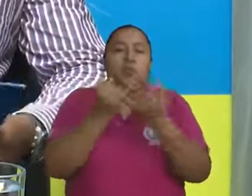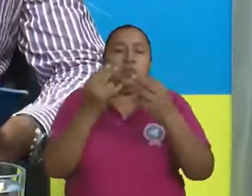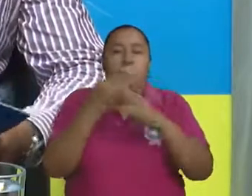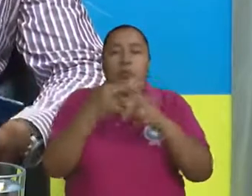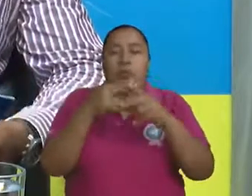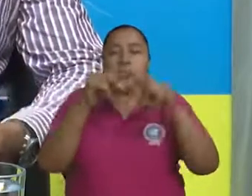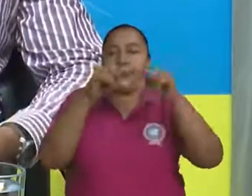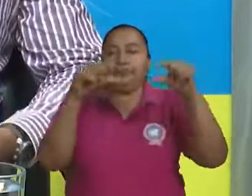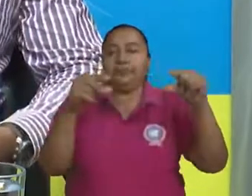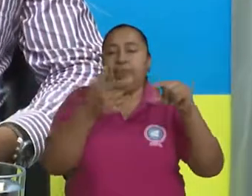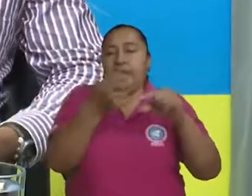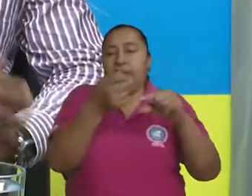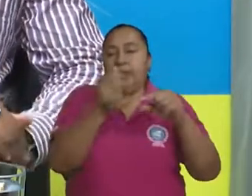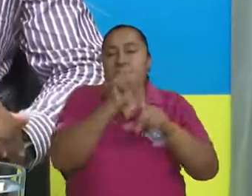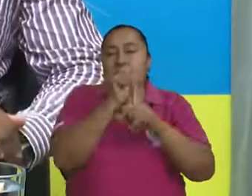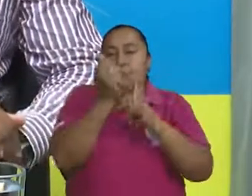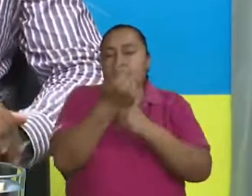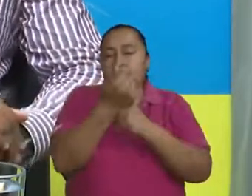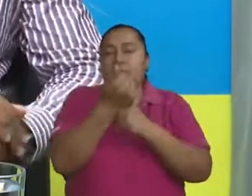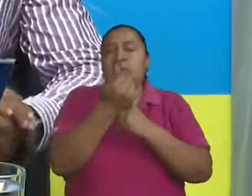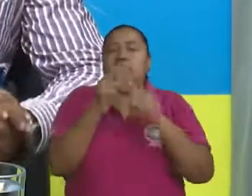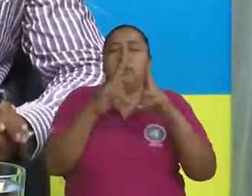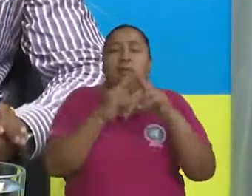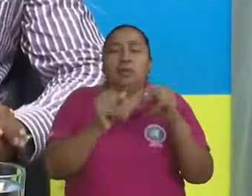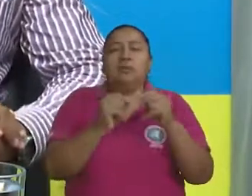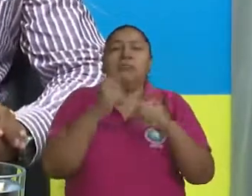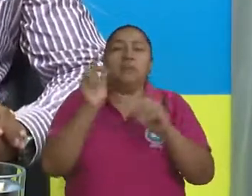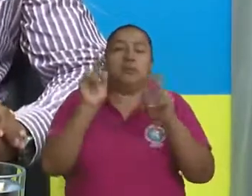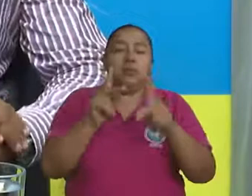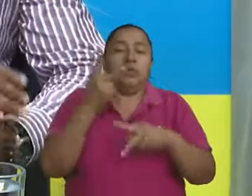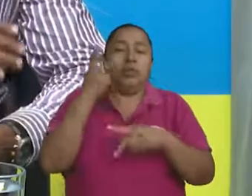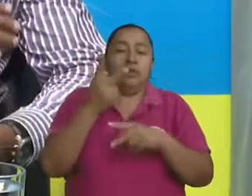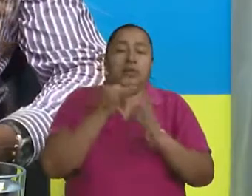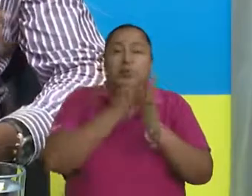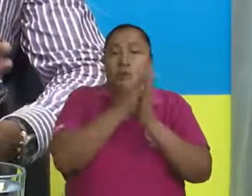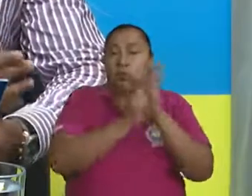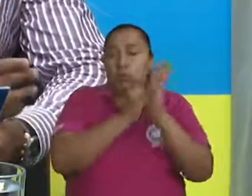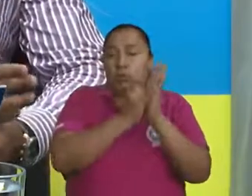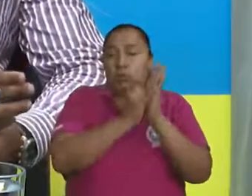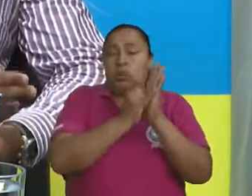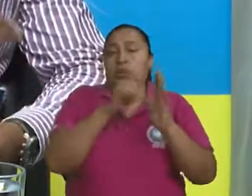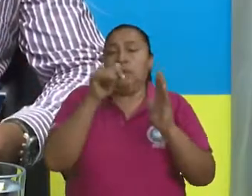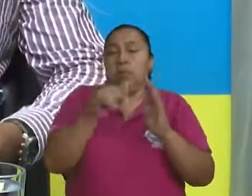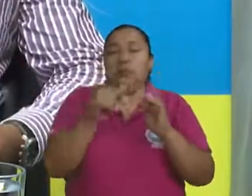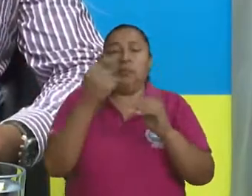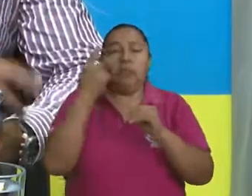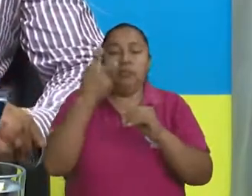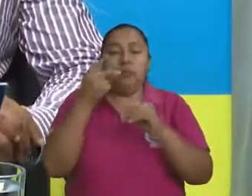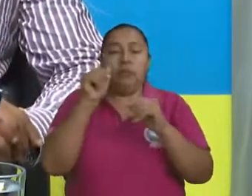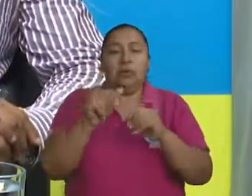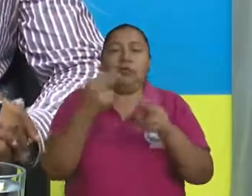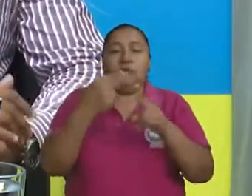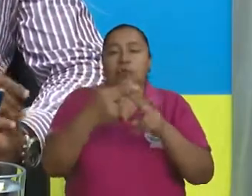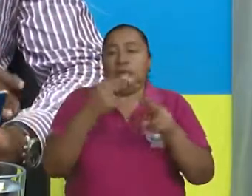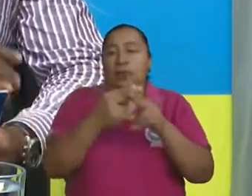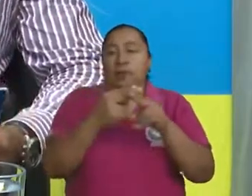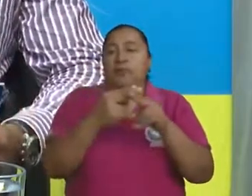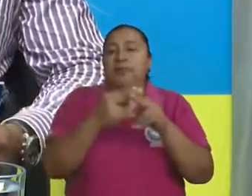Canal Parlamentario Nicaragua. También a quienes nos ven a través de YouTube, en esta plataforma virtual aparecemos